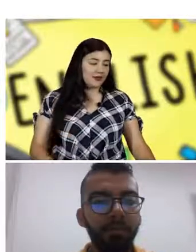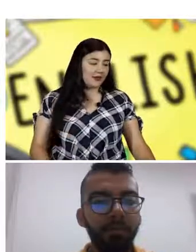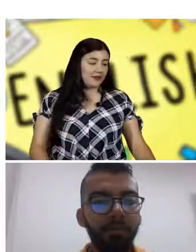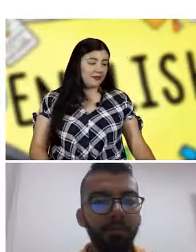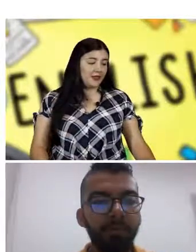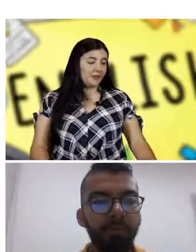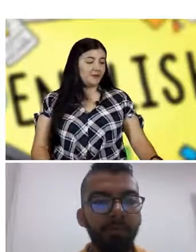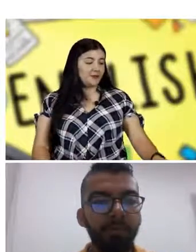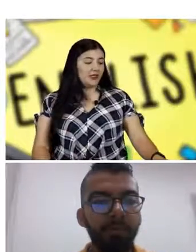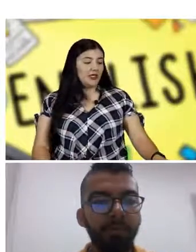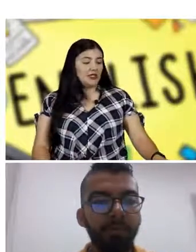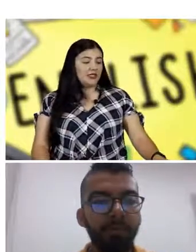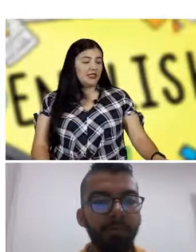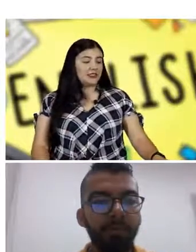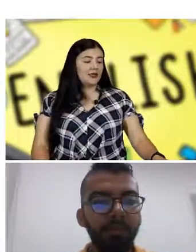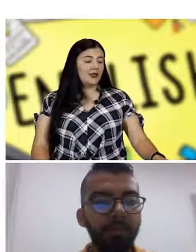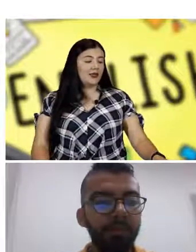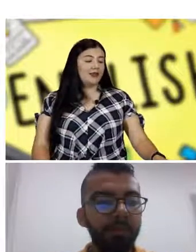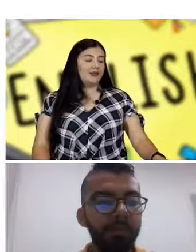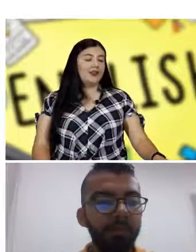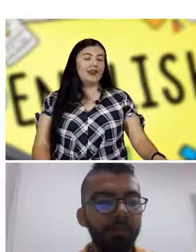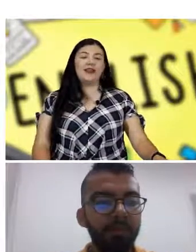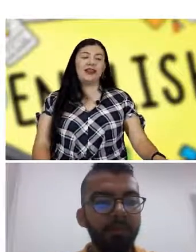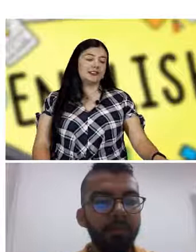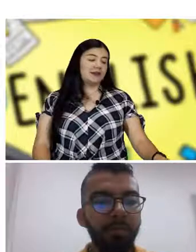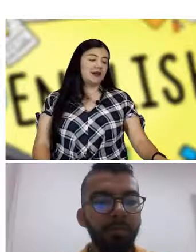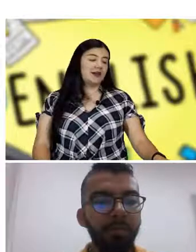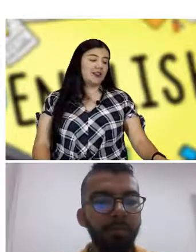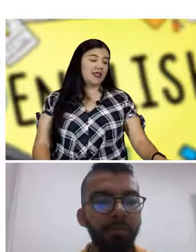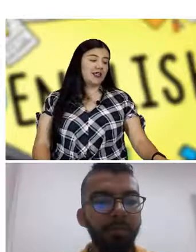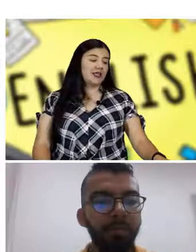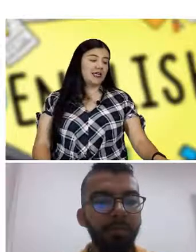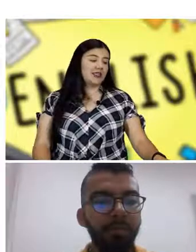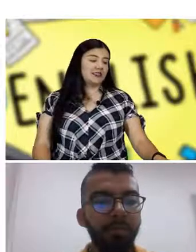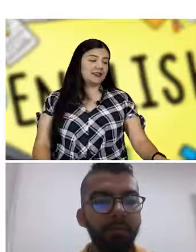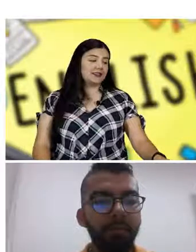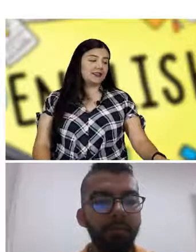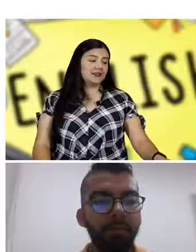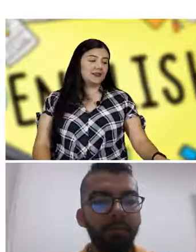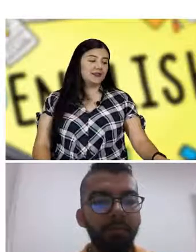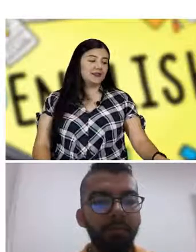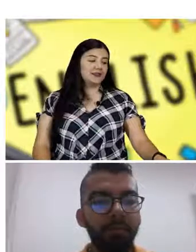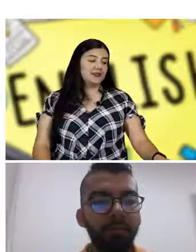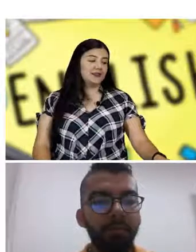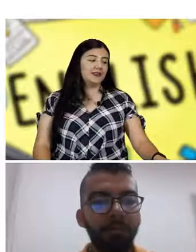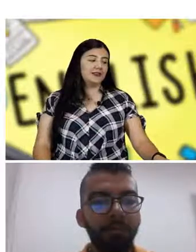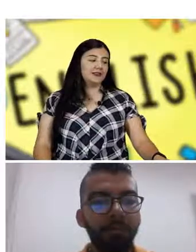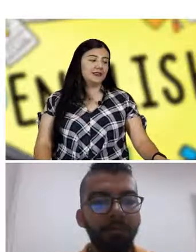correct. Very good, Jimena. So the next part is,